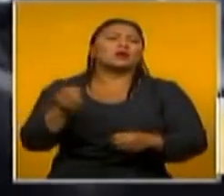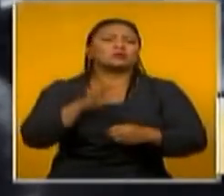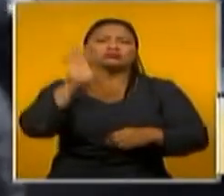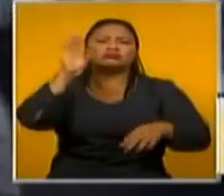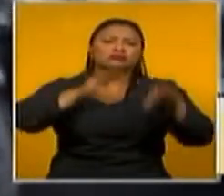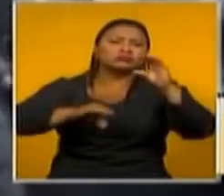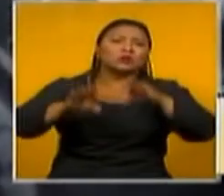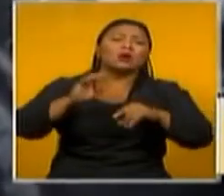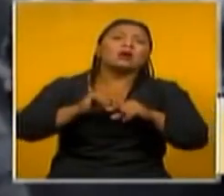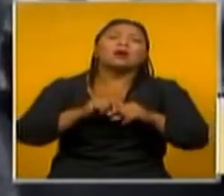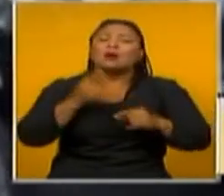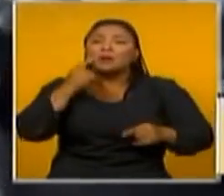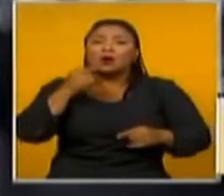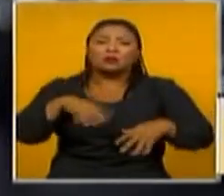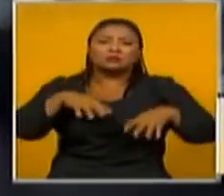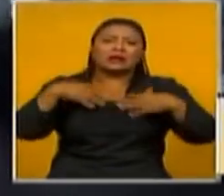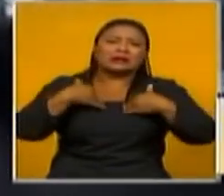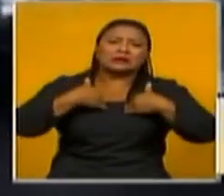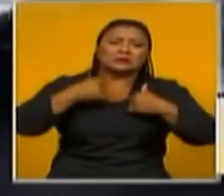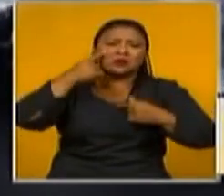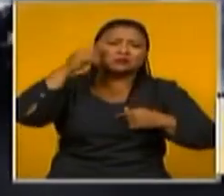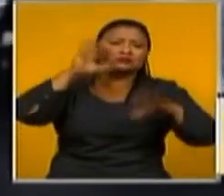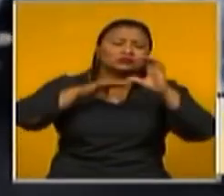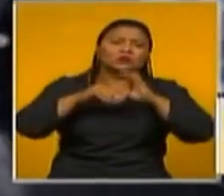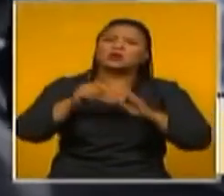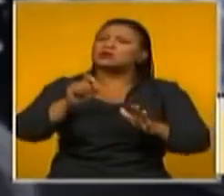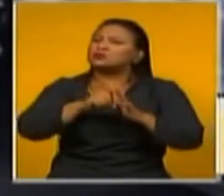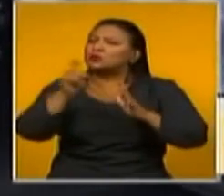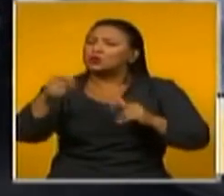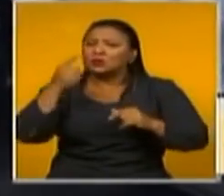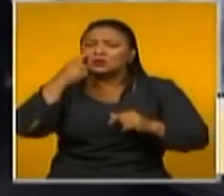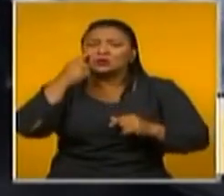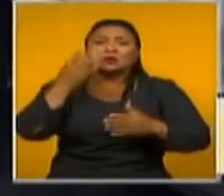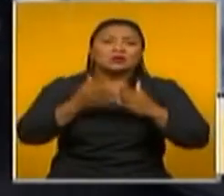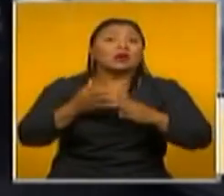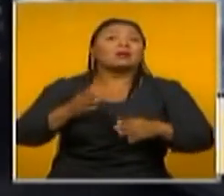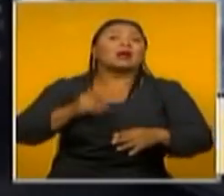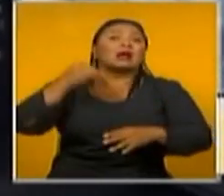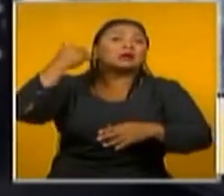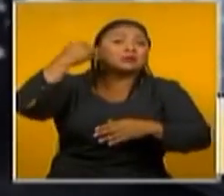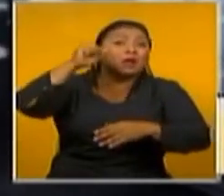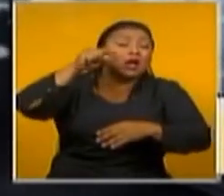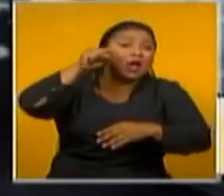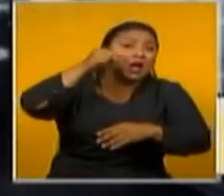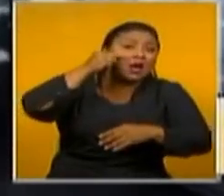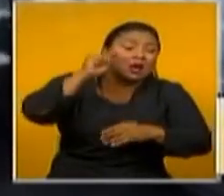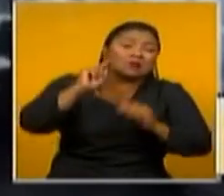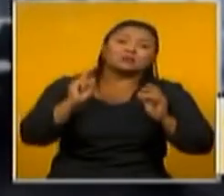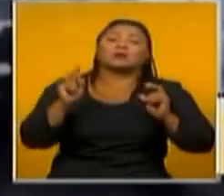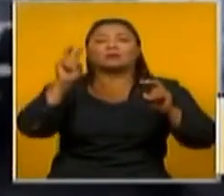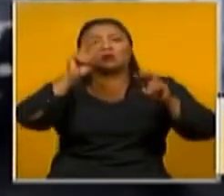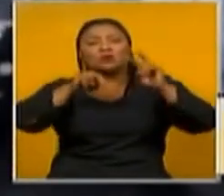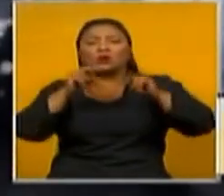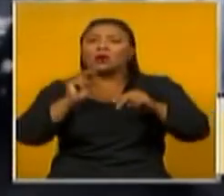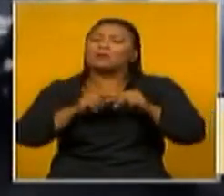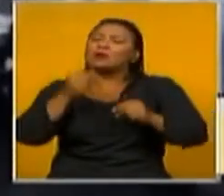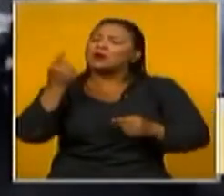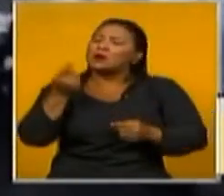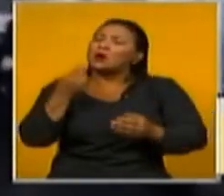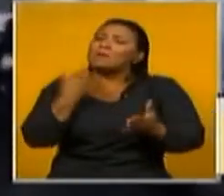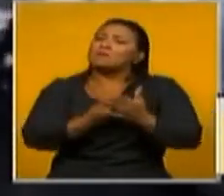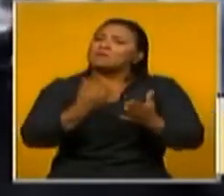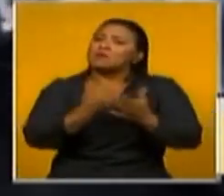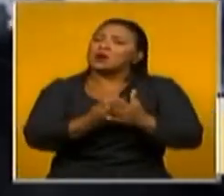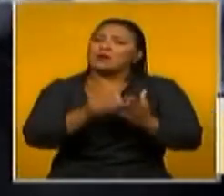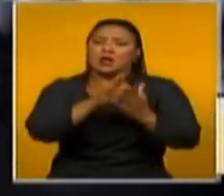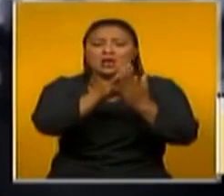rastreadores se centra tanto en las zonas turísticas donde se prevé que pudiera haber ido. Las únicas pistas de la familia son las imágenes de las cámaras del